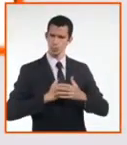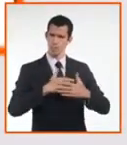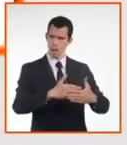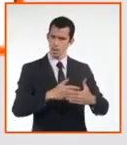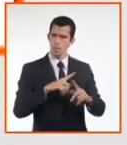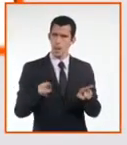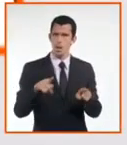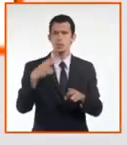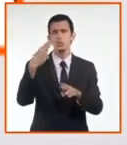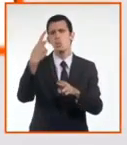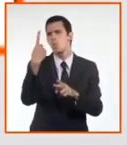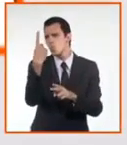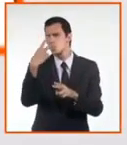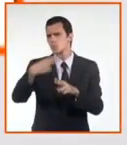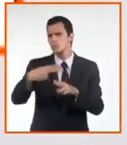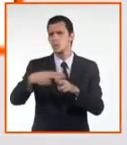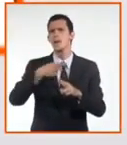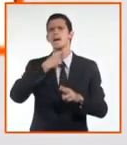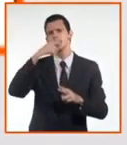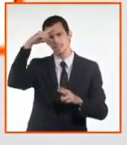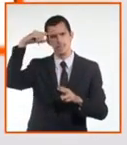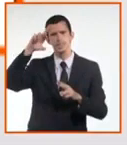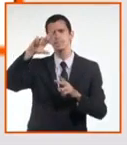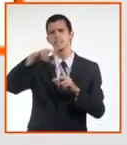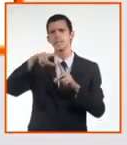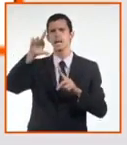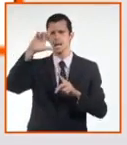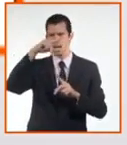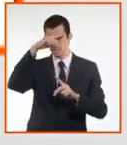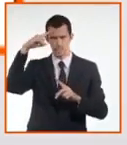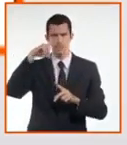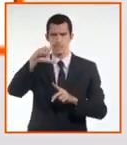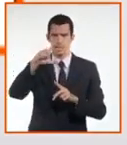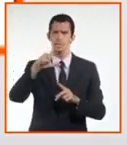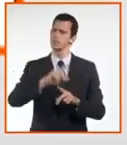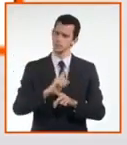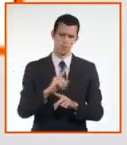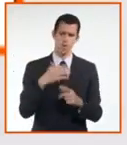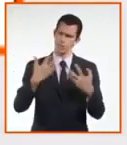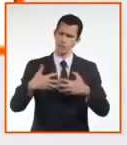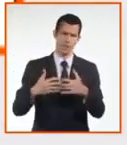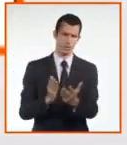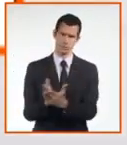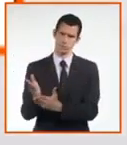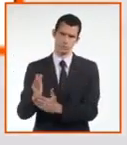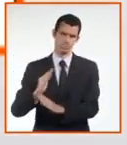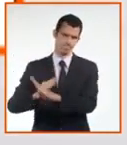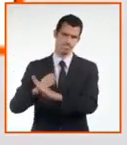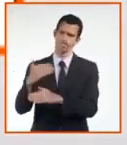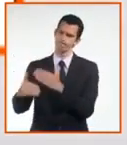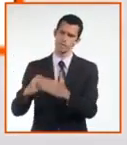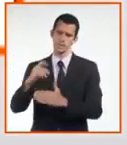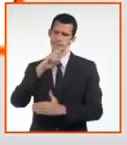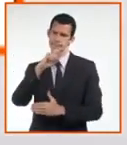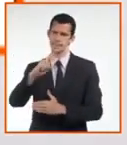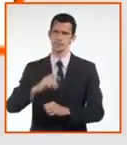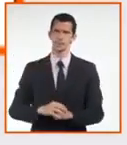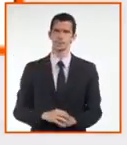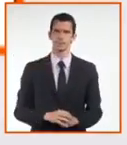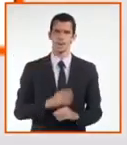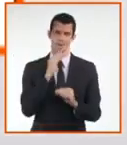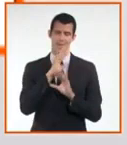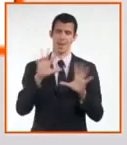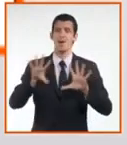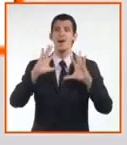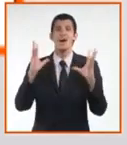el consumo a nivel mundial y es de lo que está además escaseando muchísimo se han incrementado de más los precios por el